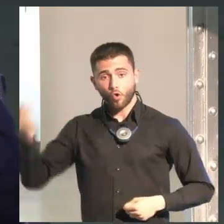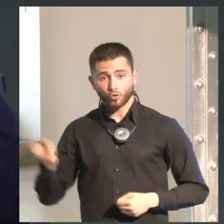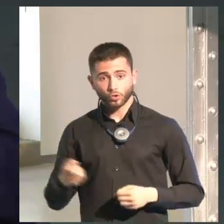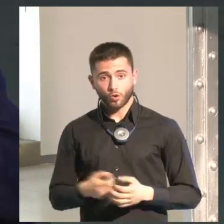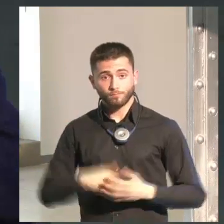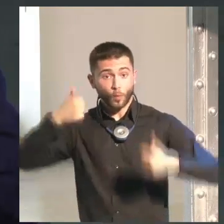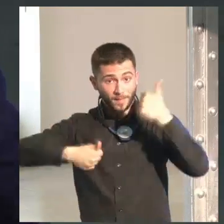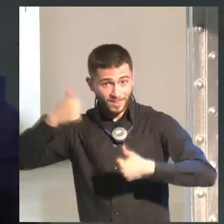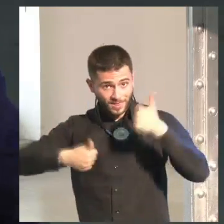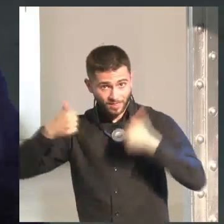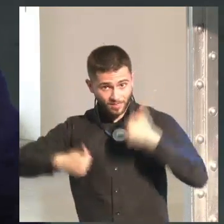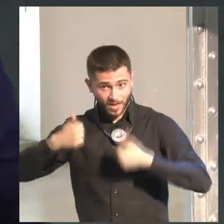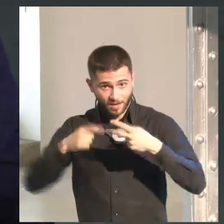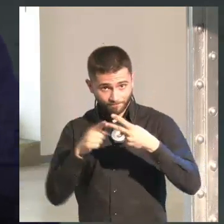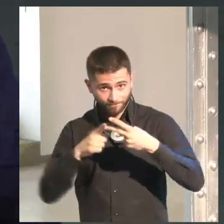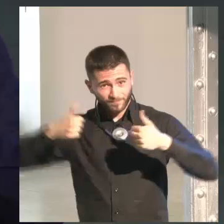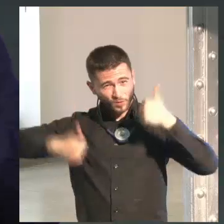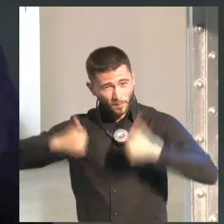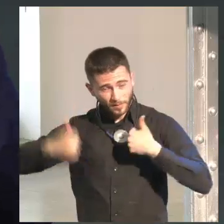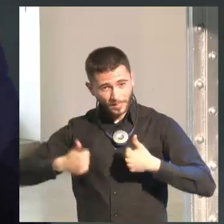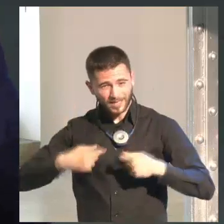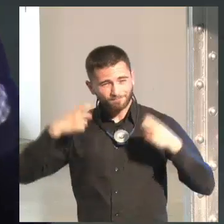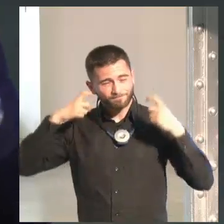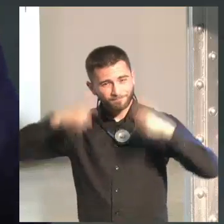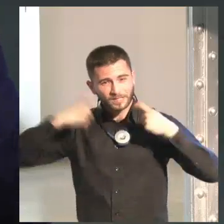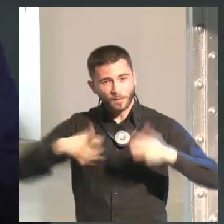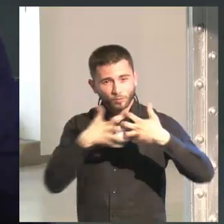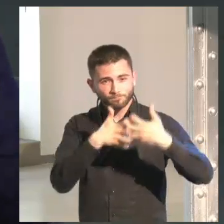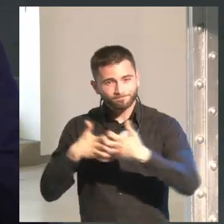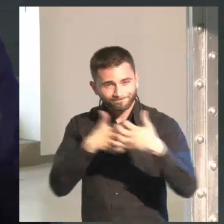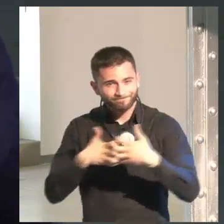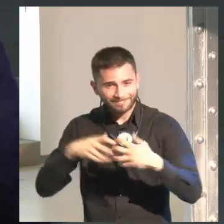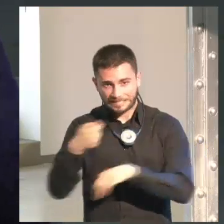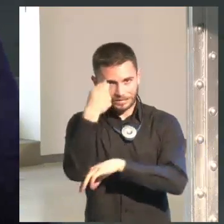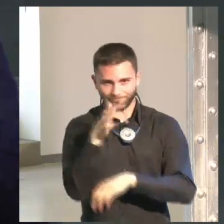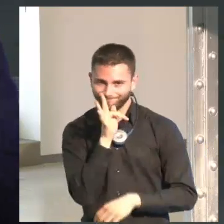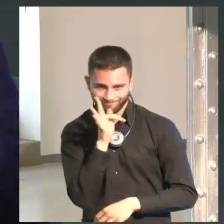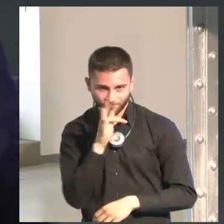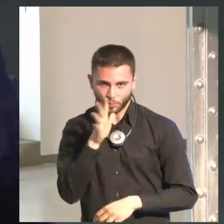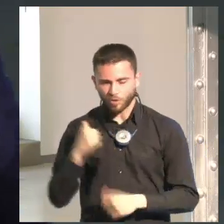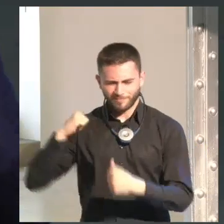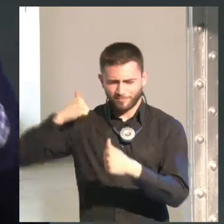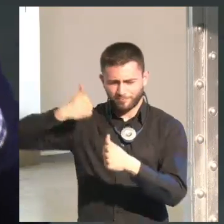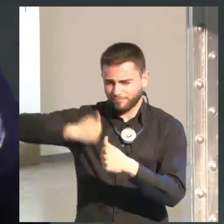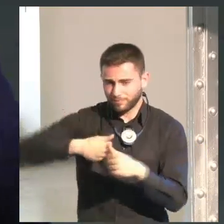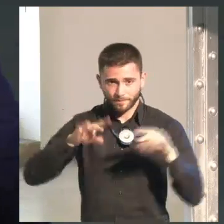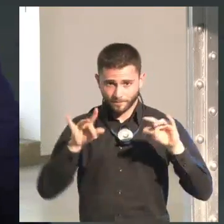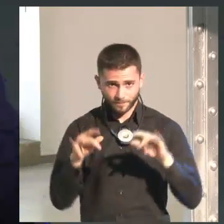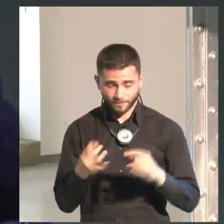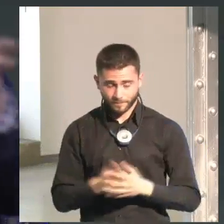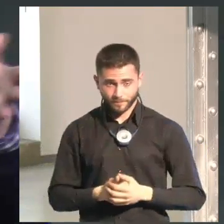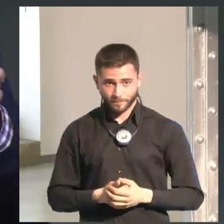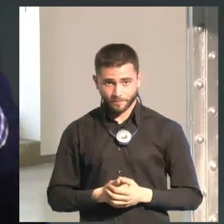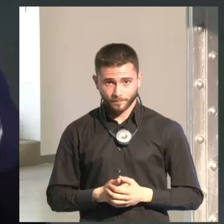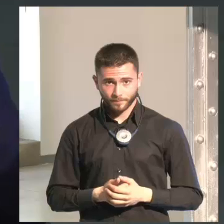de la competencia, estamos intentando pelear con muy poco, nada de éxito, pero ya llevamos varios años, en la interoperabilidad. O